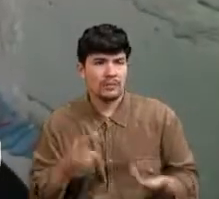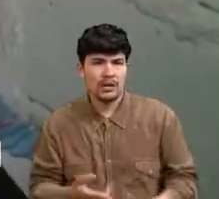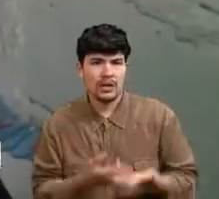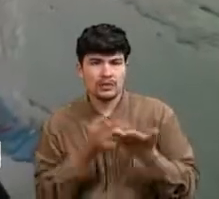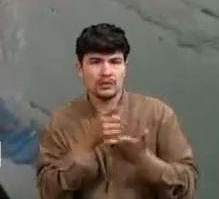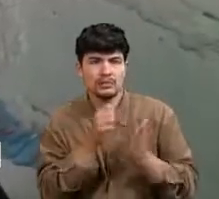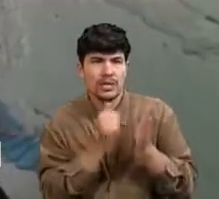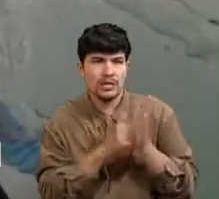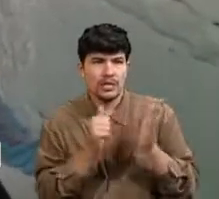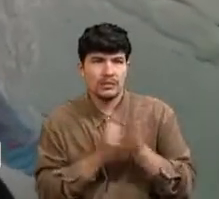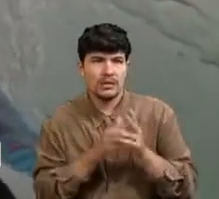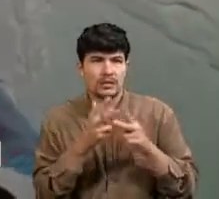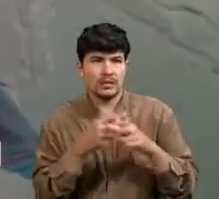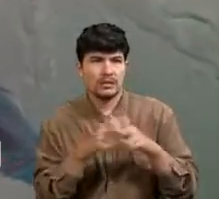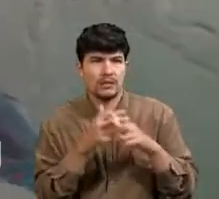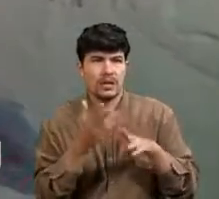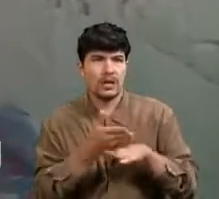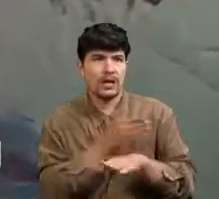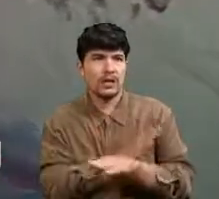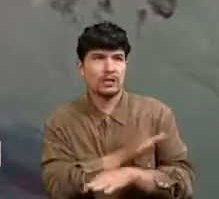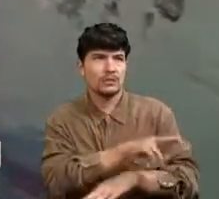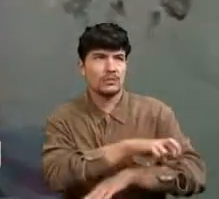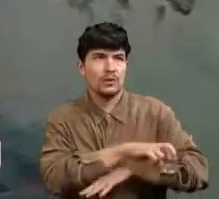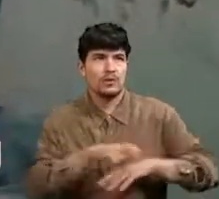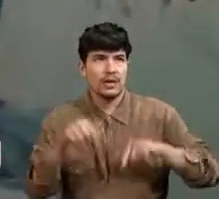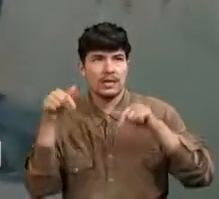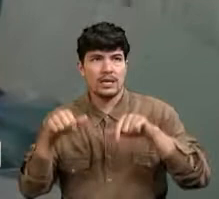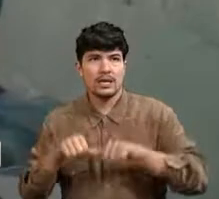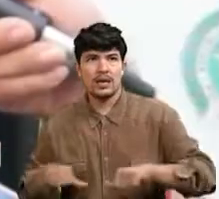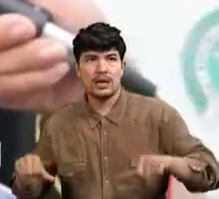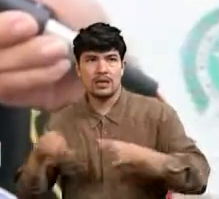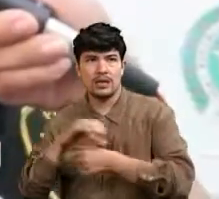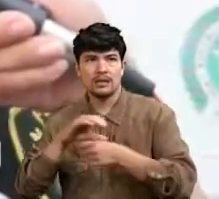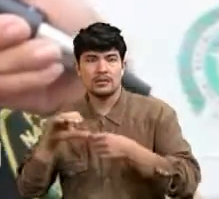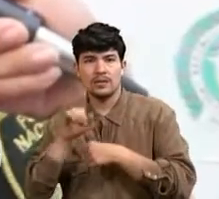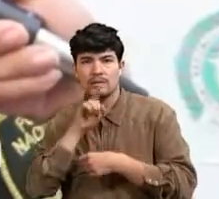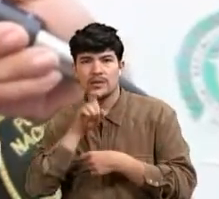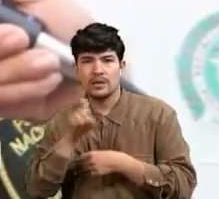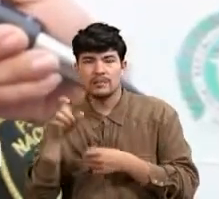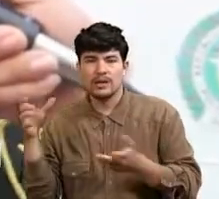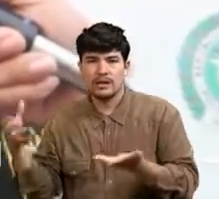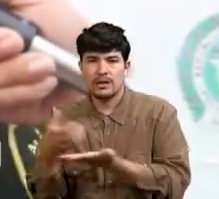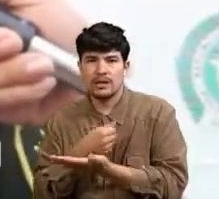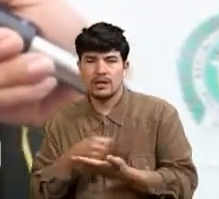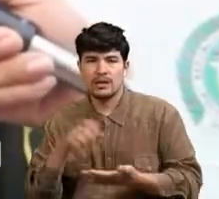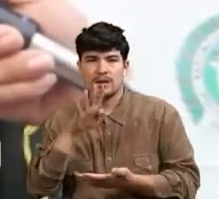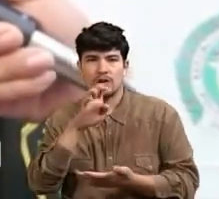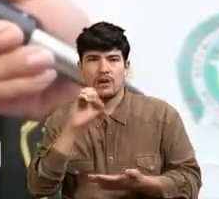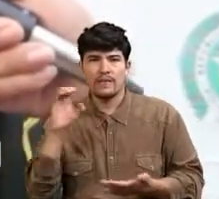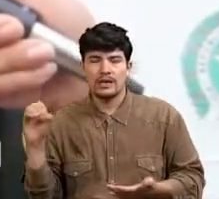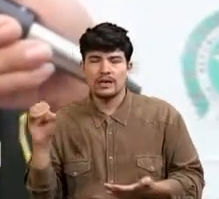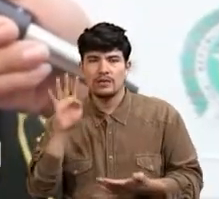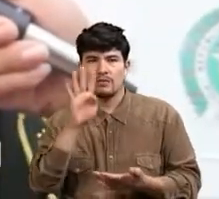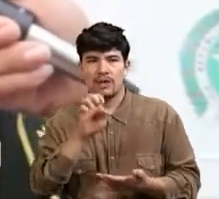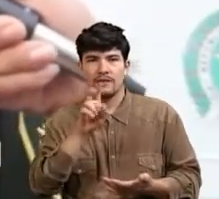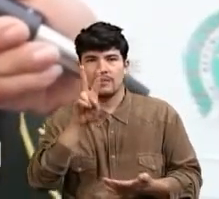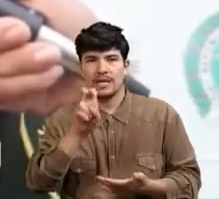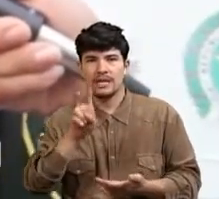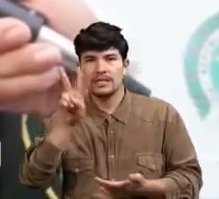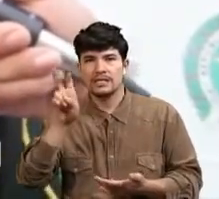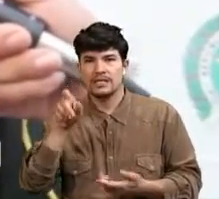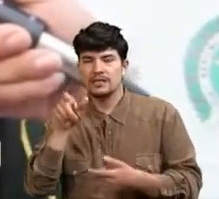mantenimiento de celulares hurtados en el área metropolitana de bucaramanga se ha logrado la captura de 927 personas